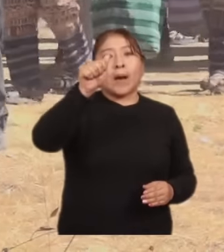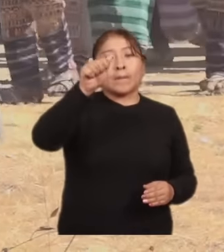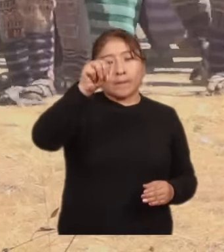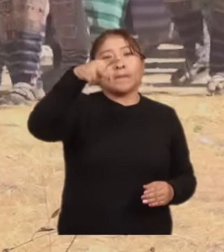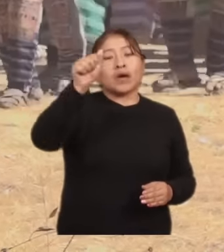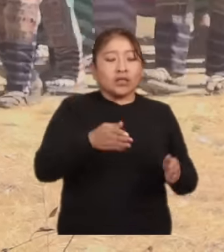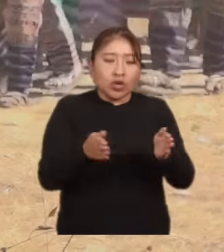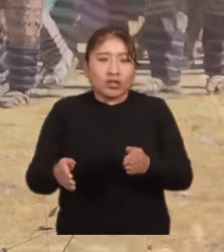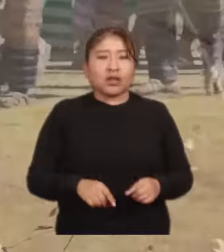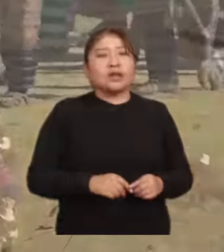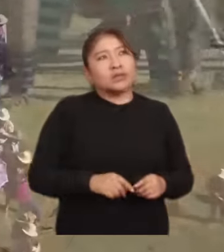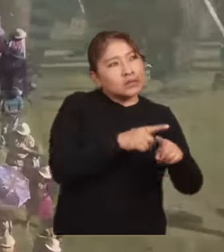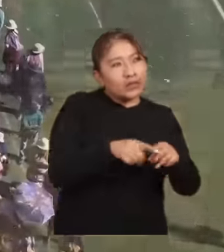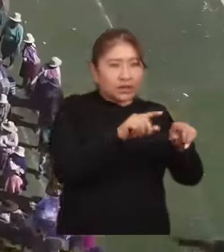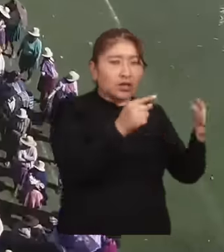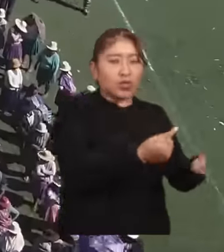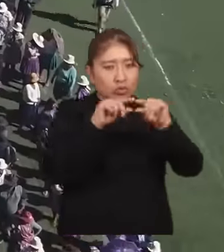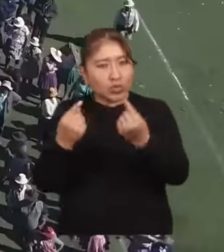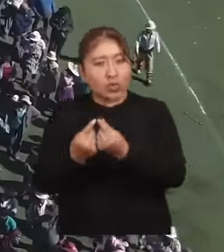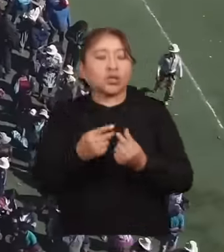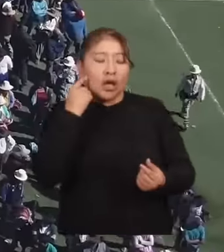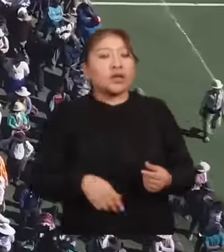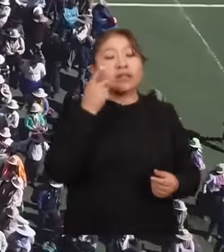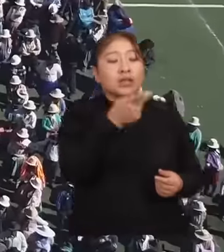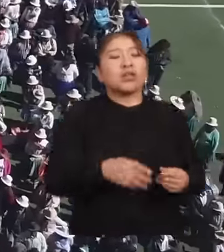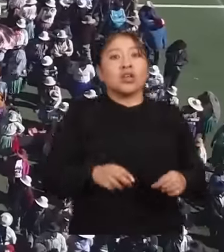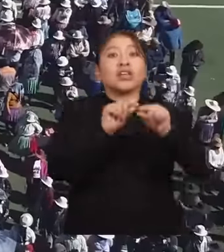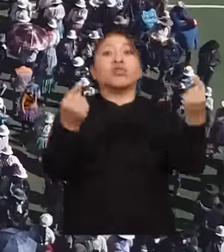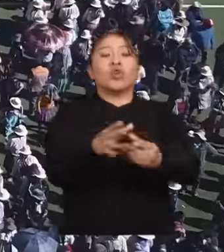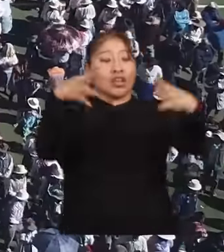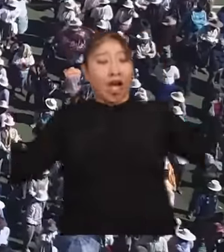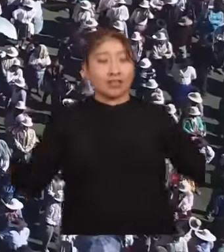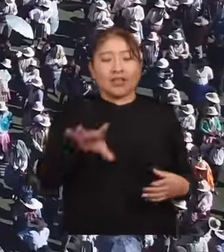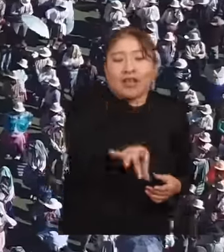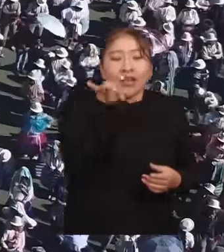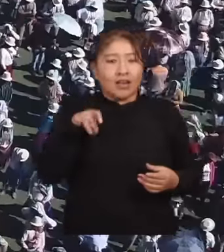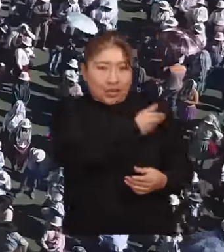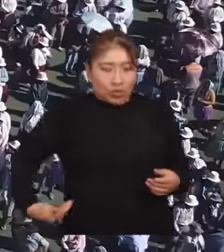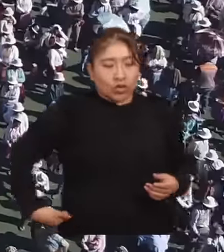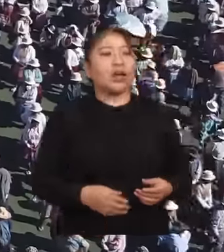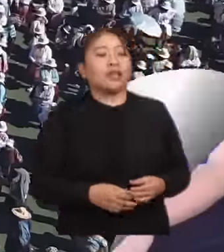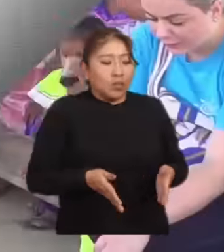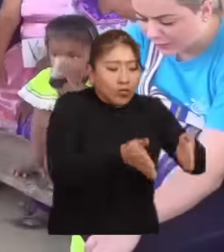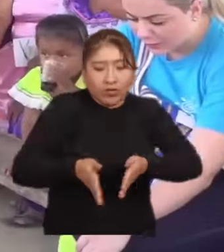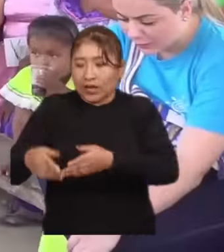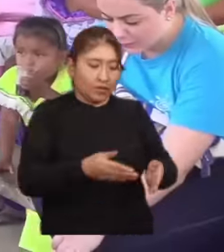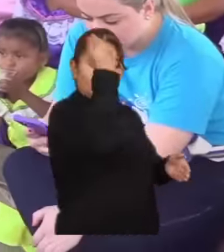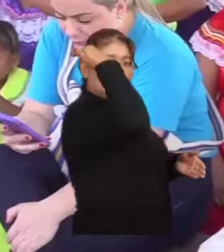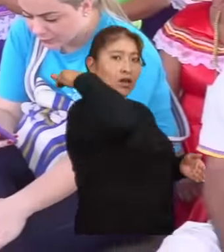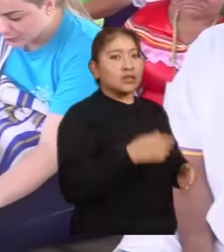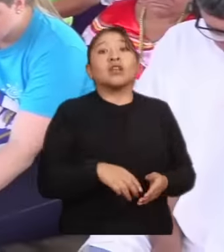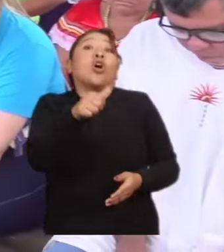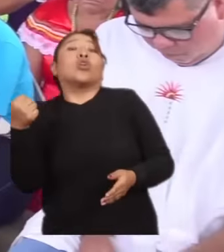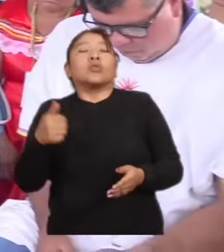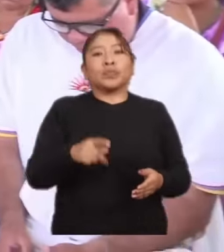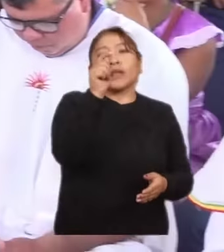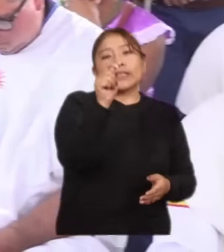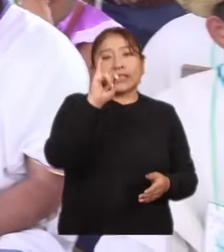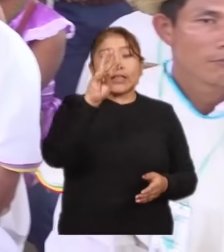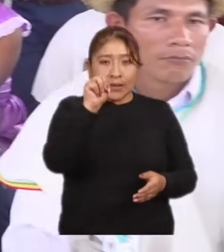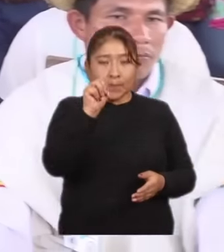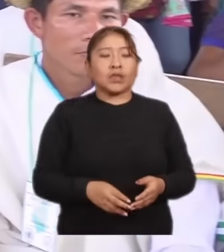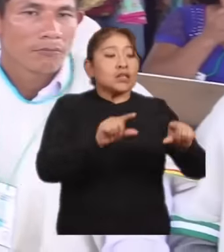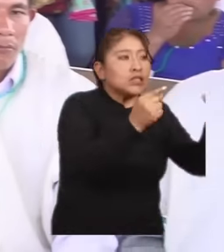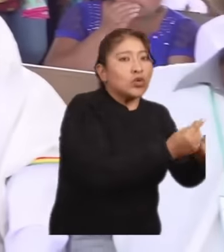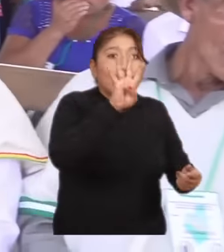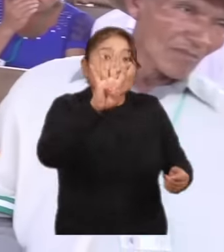las decisiones se toman en la Asamblea General de Comunidades y eligen a su autoridad administrativa por filas. En el territorio indígena